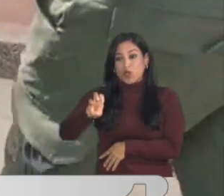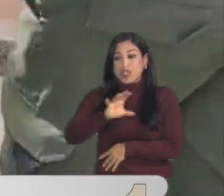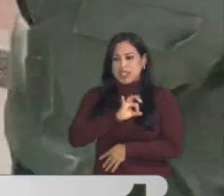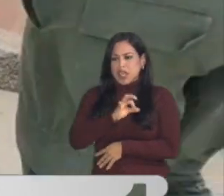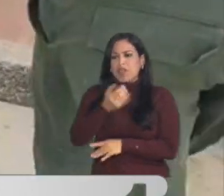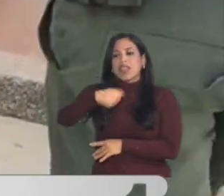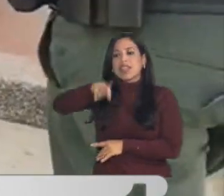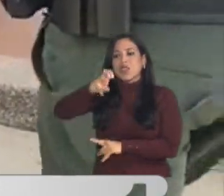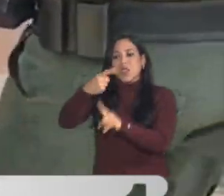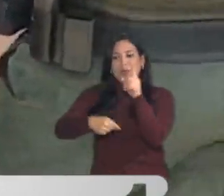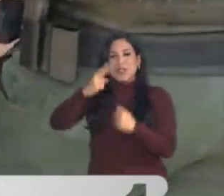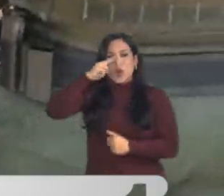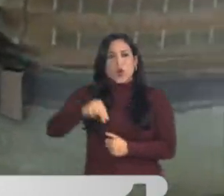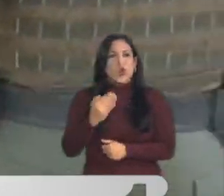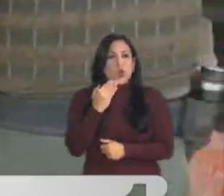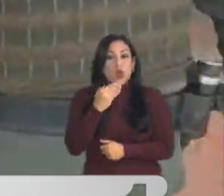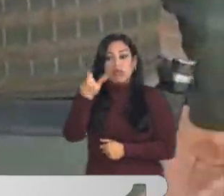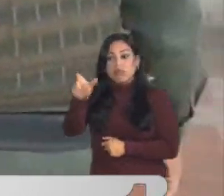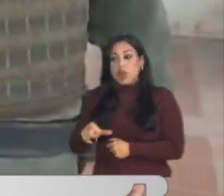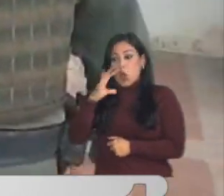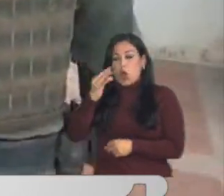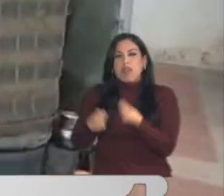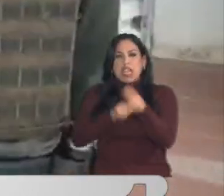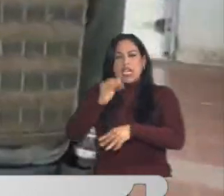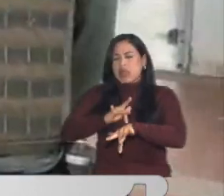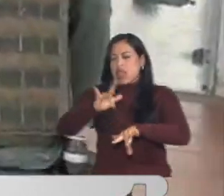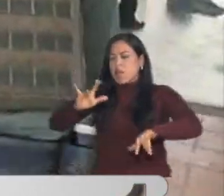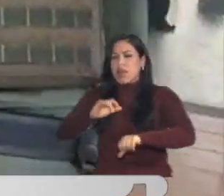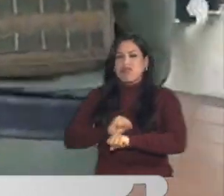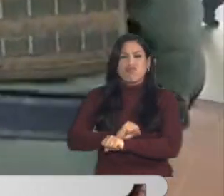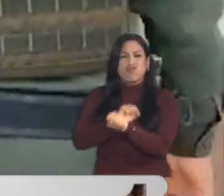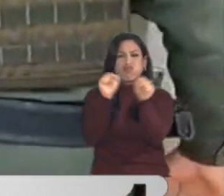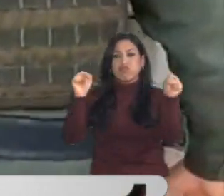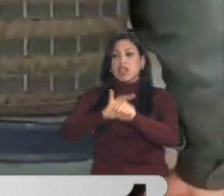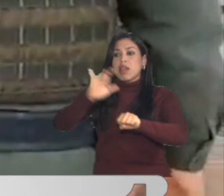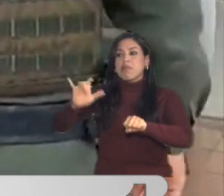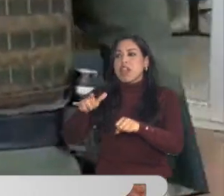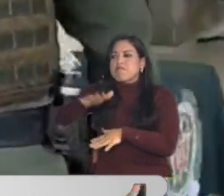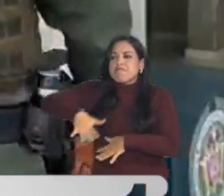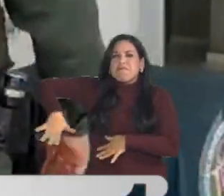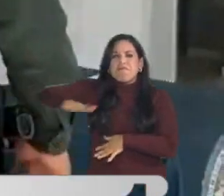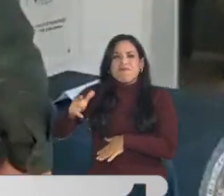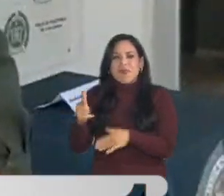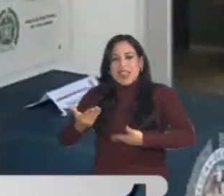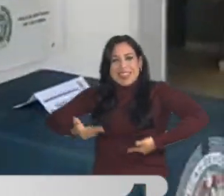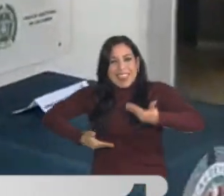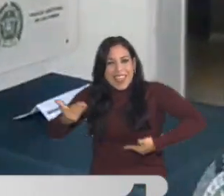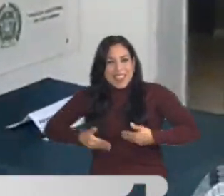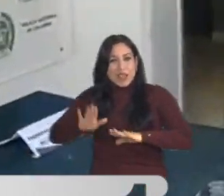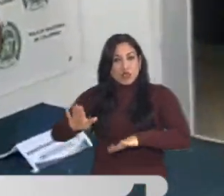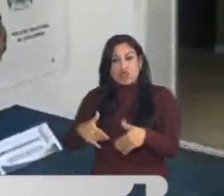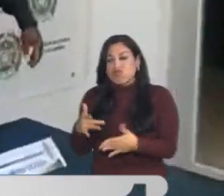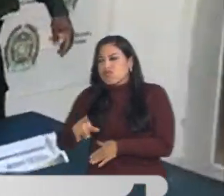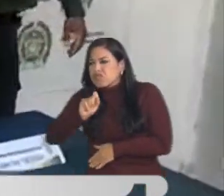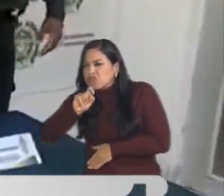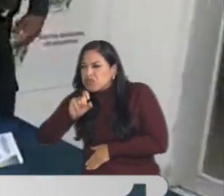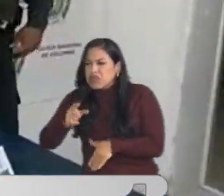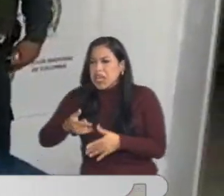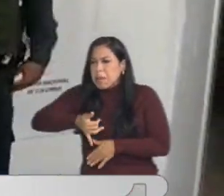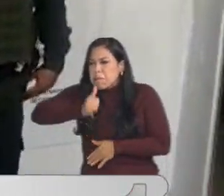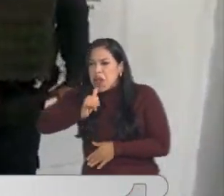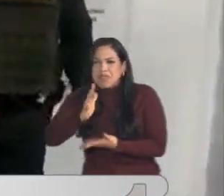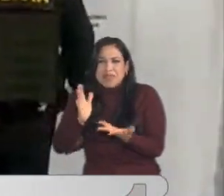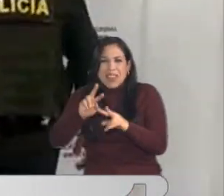el pasado sábado 18 de junio, cuando este hombre llegó a muy tempranas horas de la mañana a un lugar, a una tienda, a preguntar por una